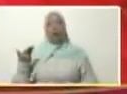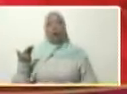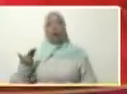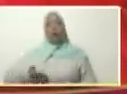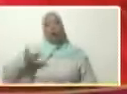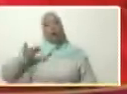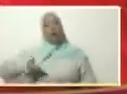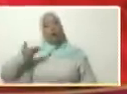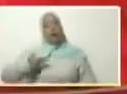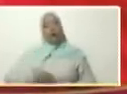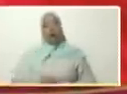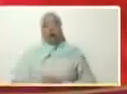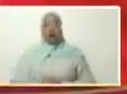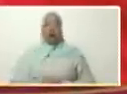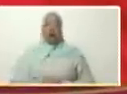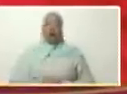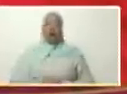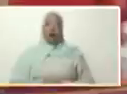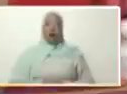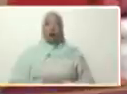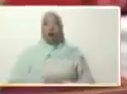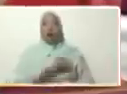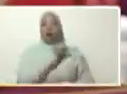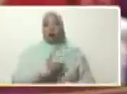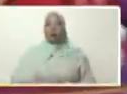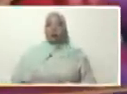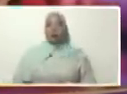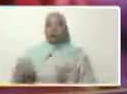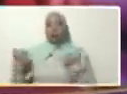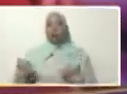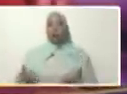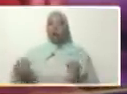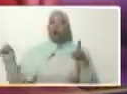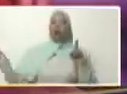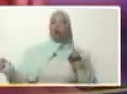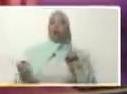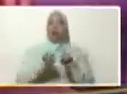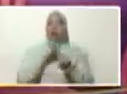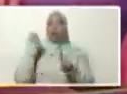¿Ah? Traer al presente estas batallas.